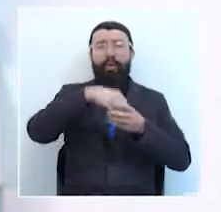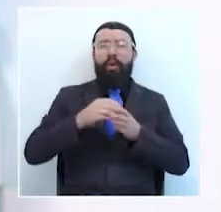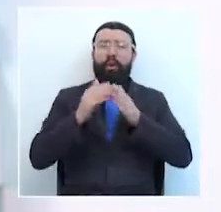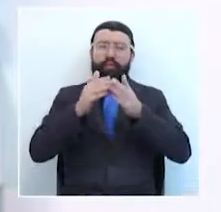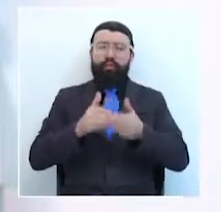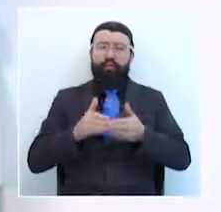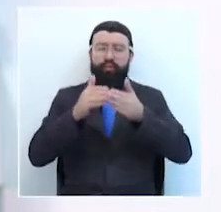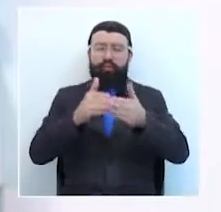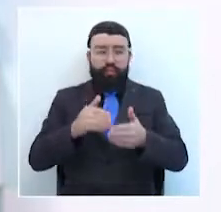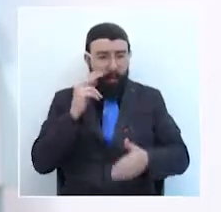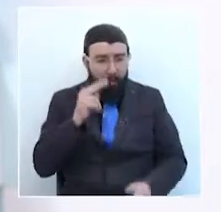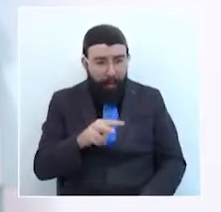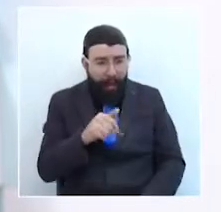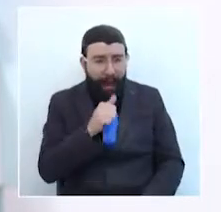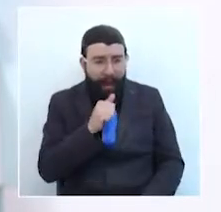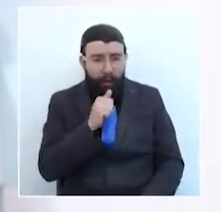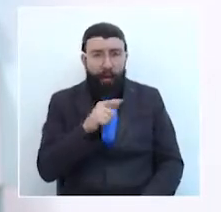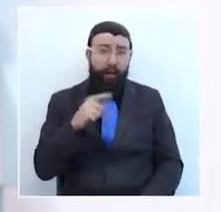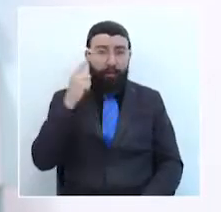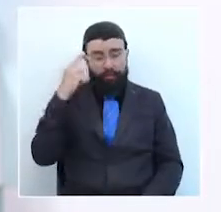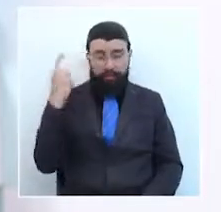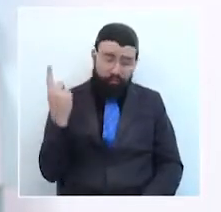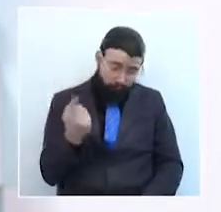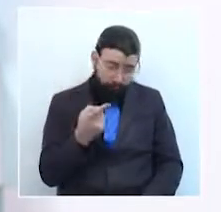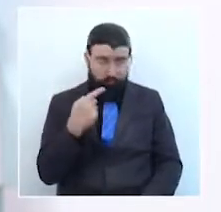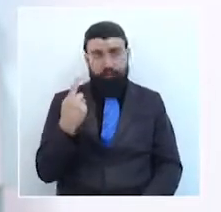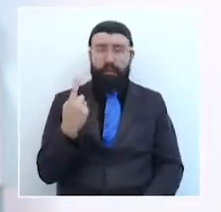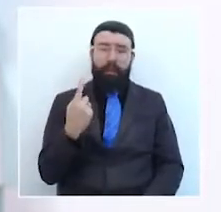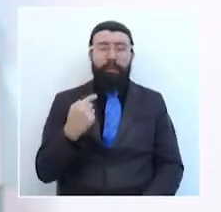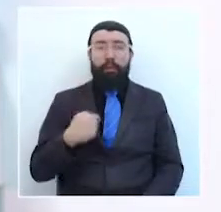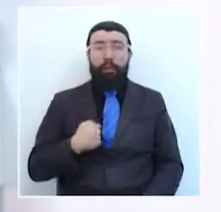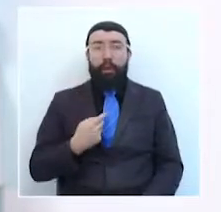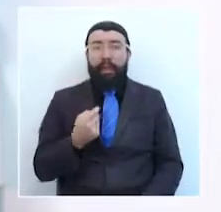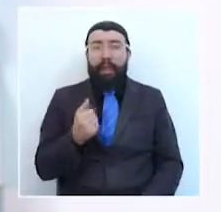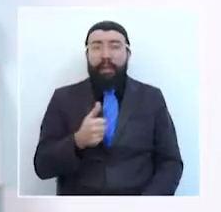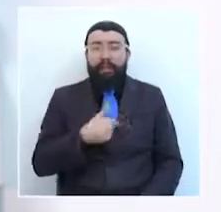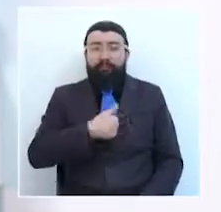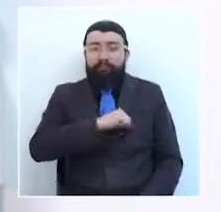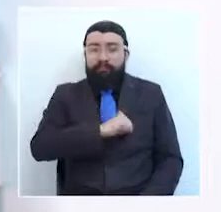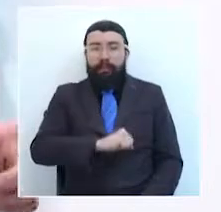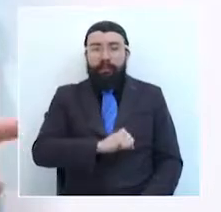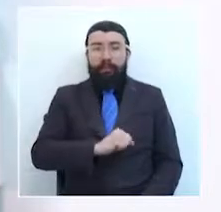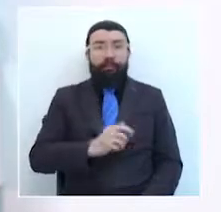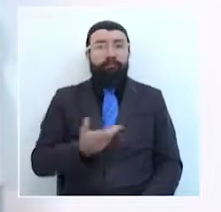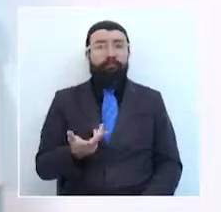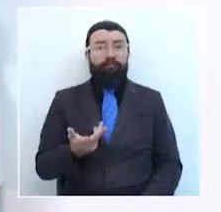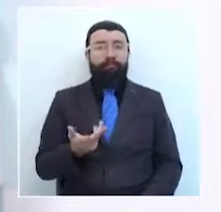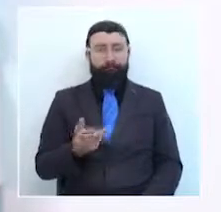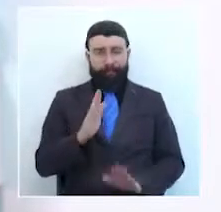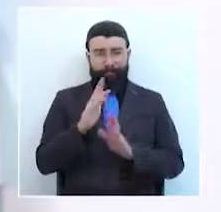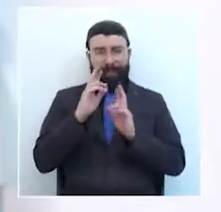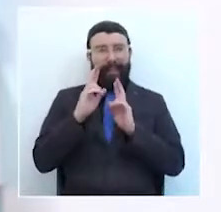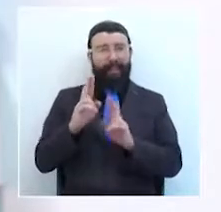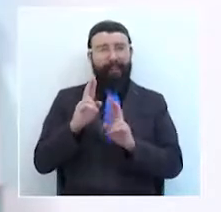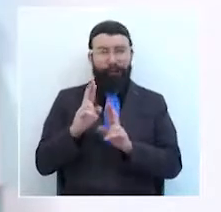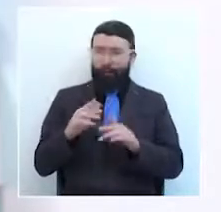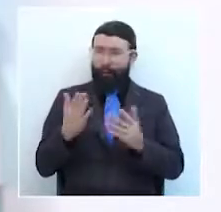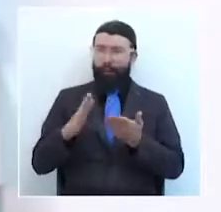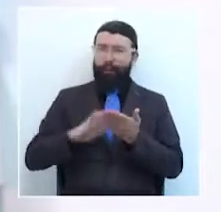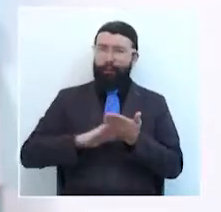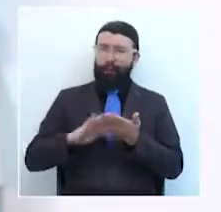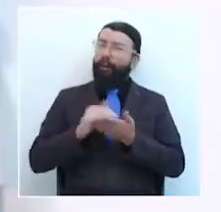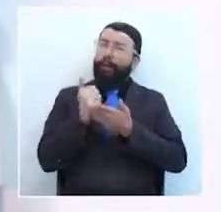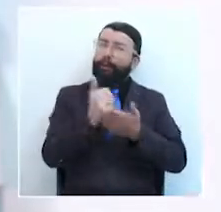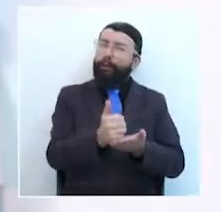y solo ver el agua me dio mucho mareo y tuve un pre-infarto respuestas después de estos comerciales que